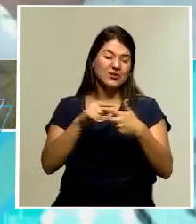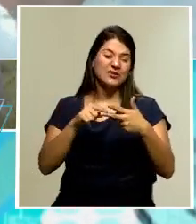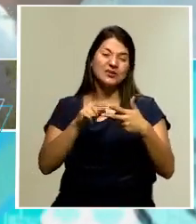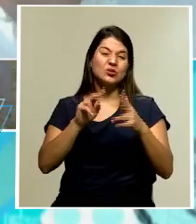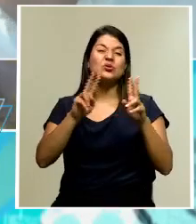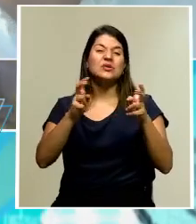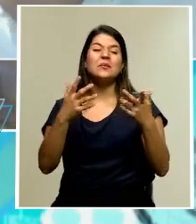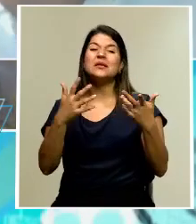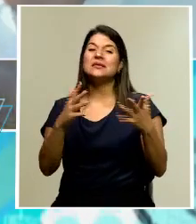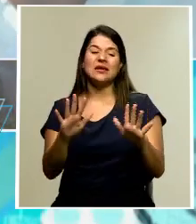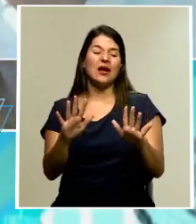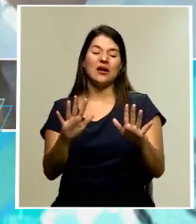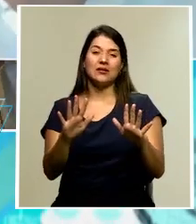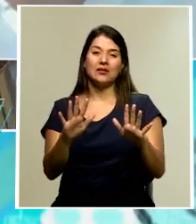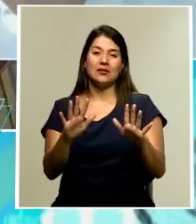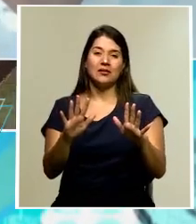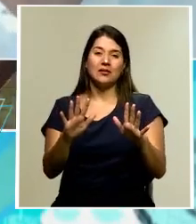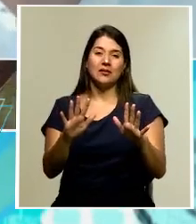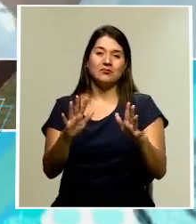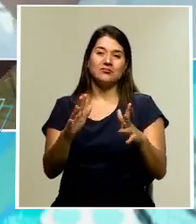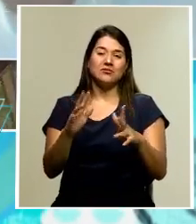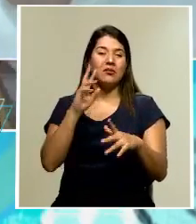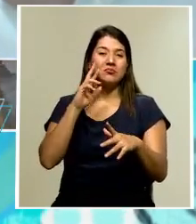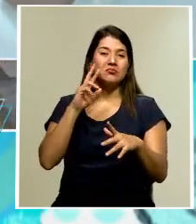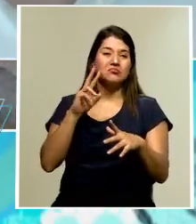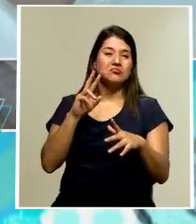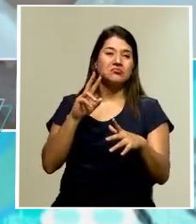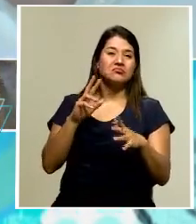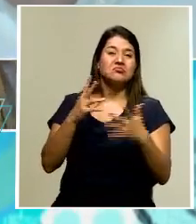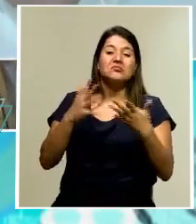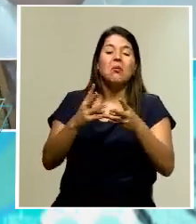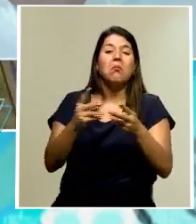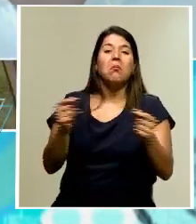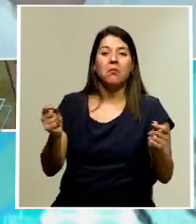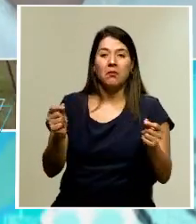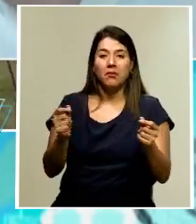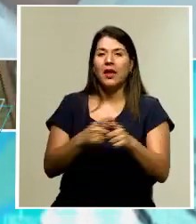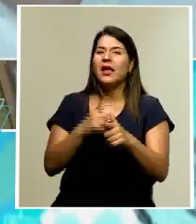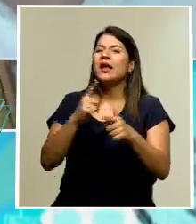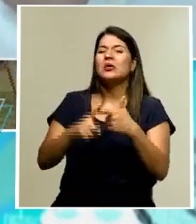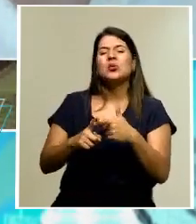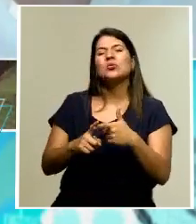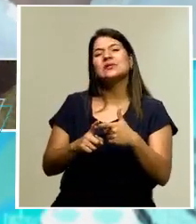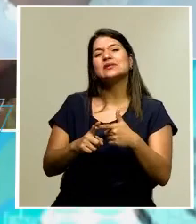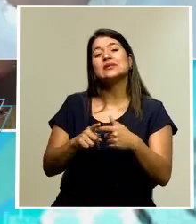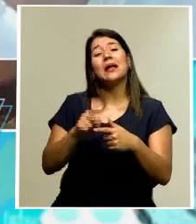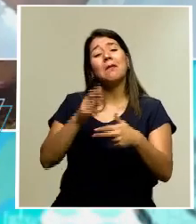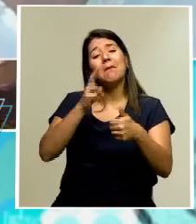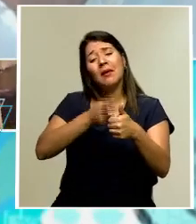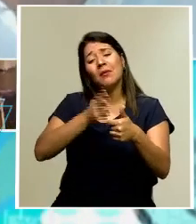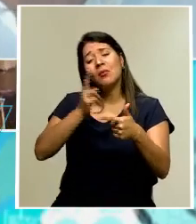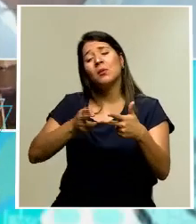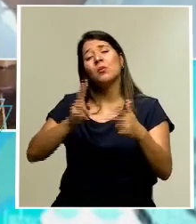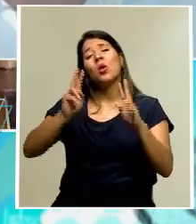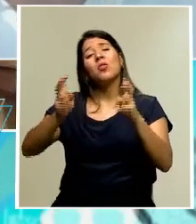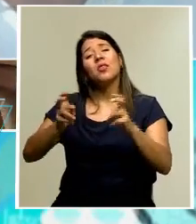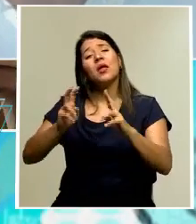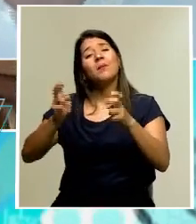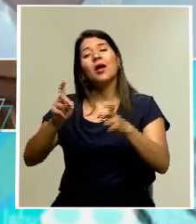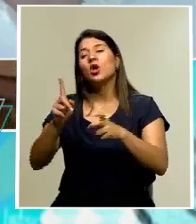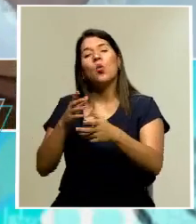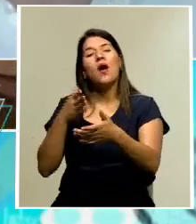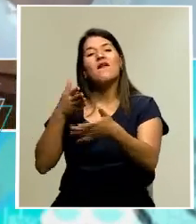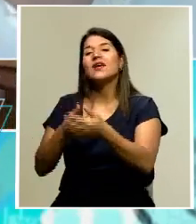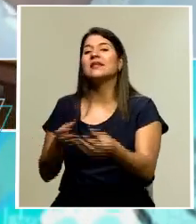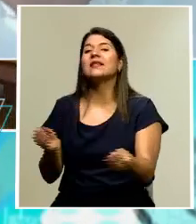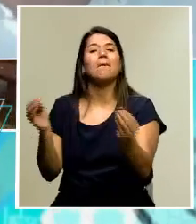temas versen no va a ser más que resonancia de los mismos temas en el mismo público. No va a causar más